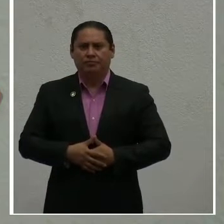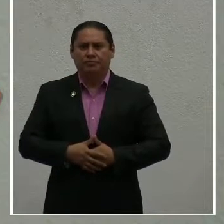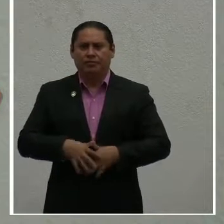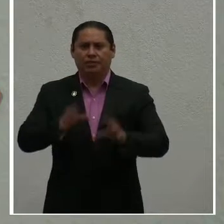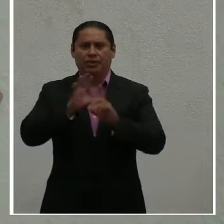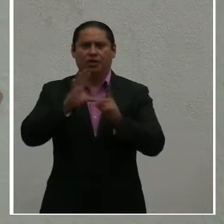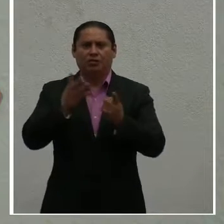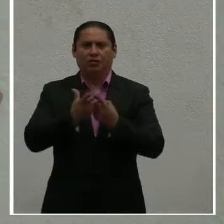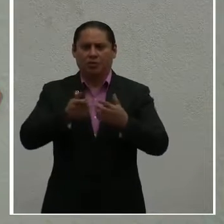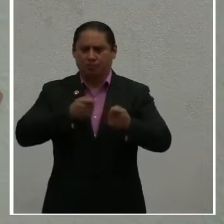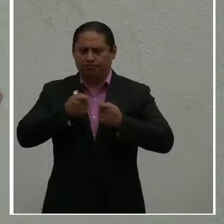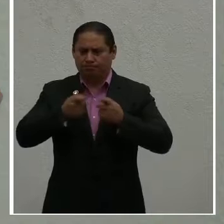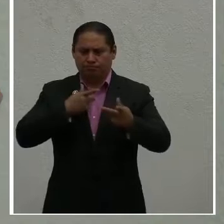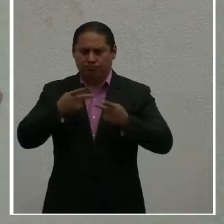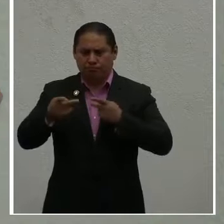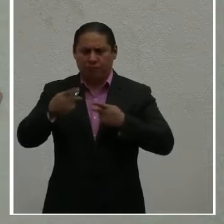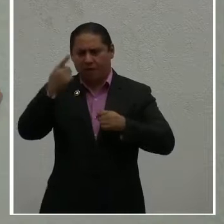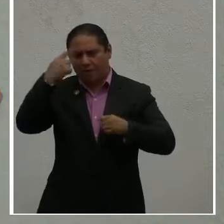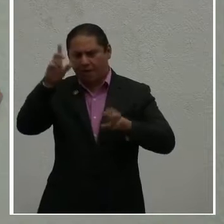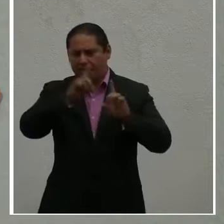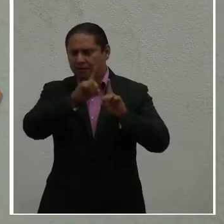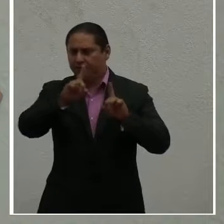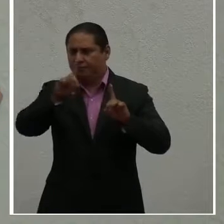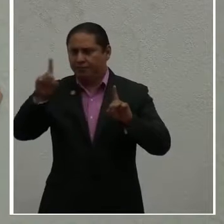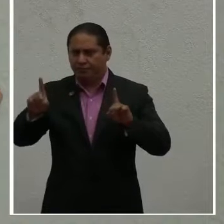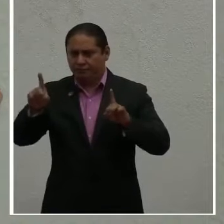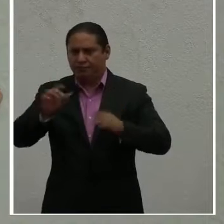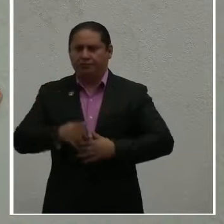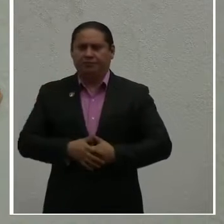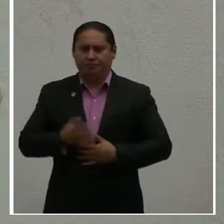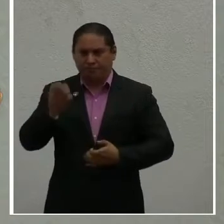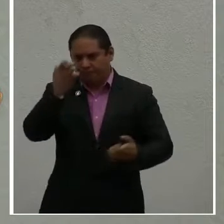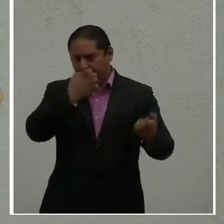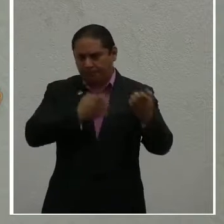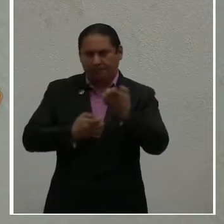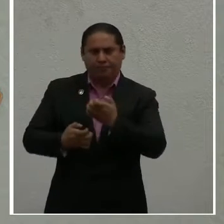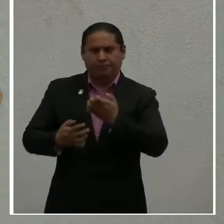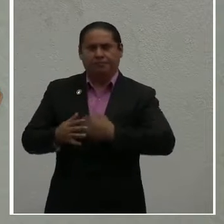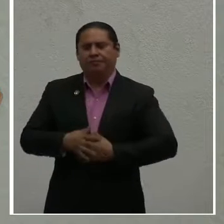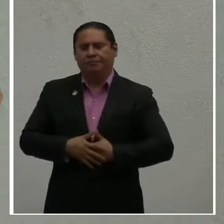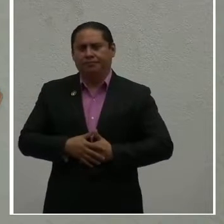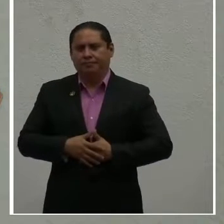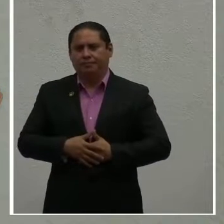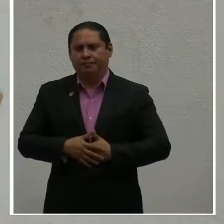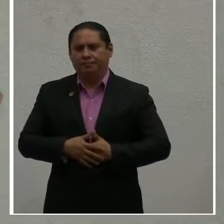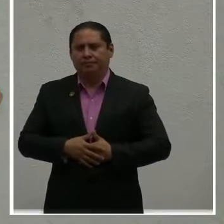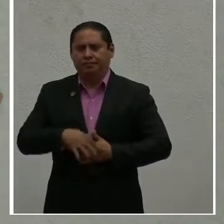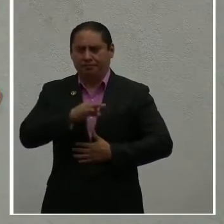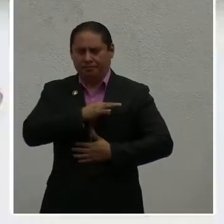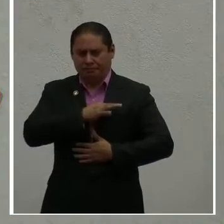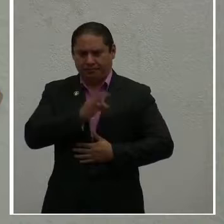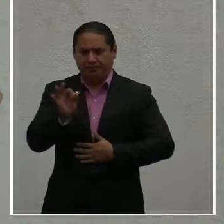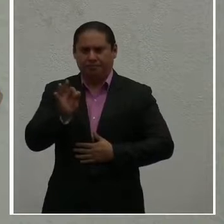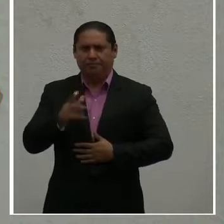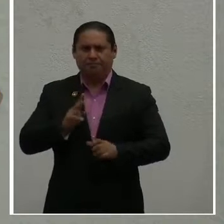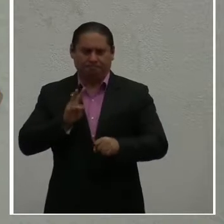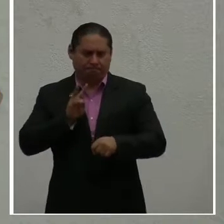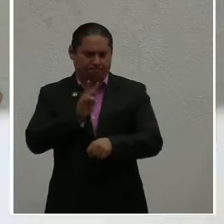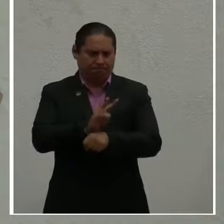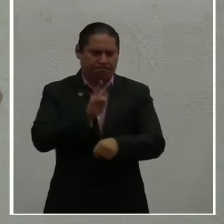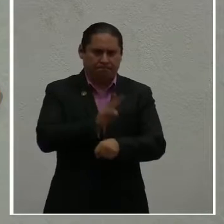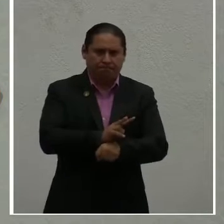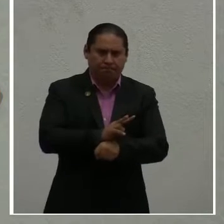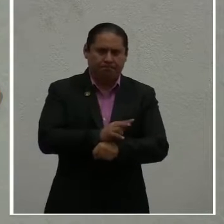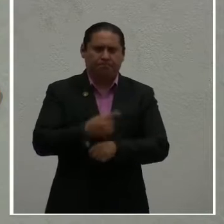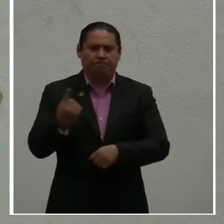de Planeación para el Desarrollo, esta de dicha evaluación, la evaluación nos permite monitorear los